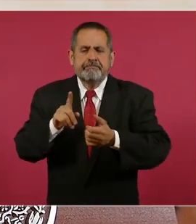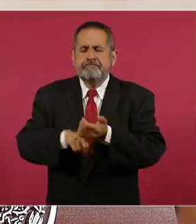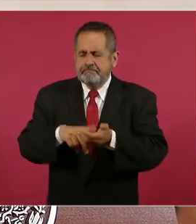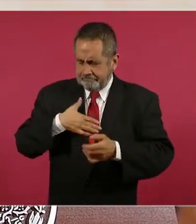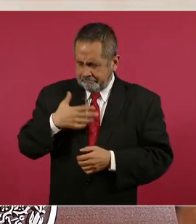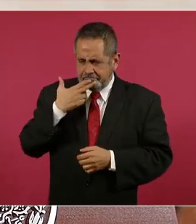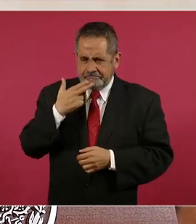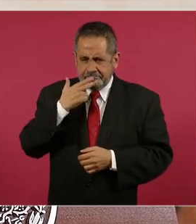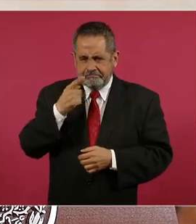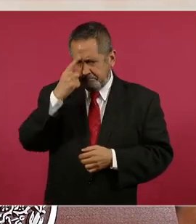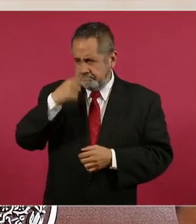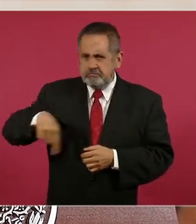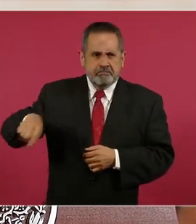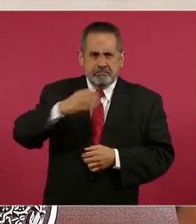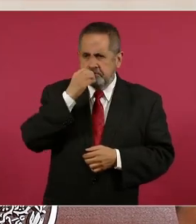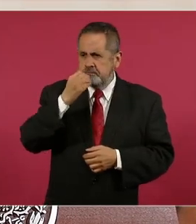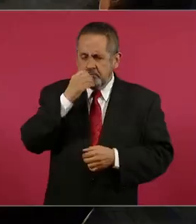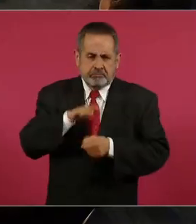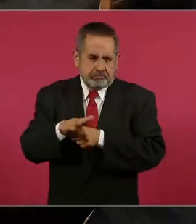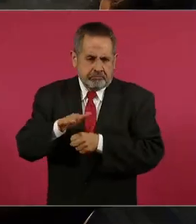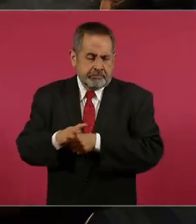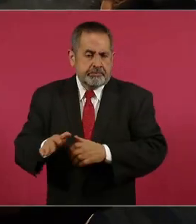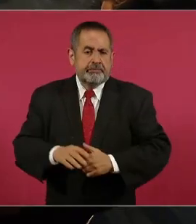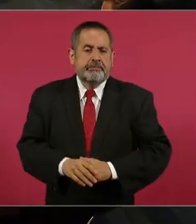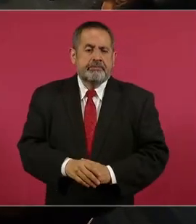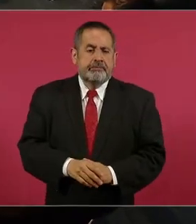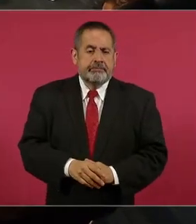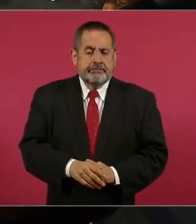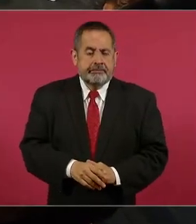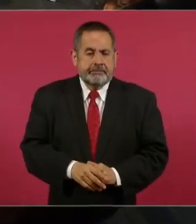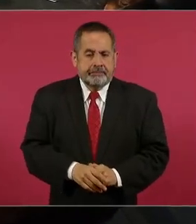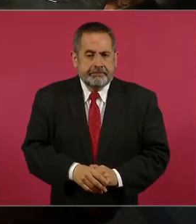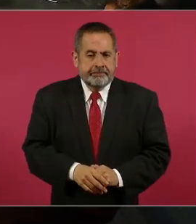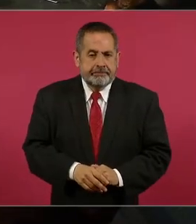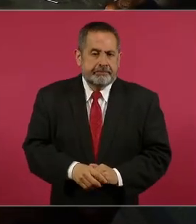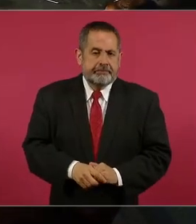para consumo humano. Y